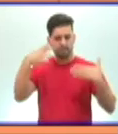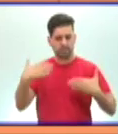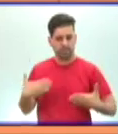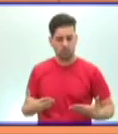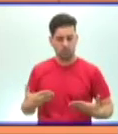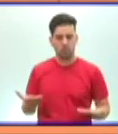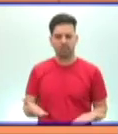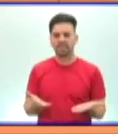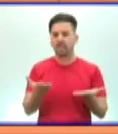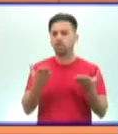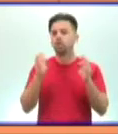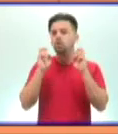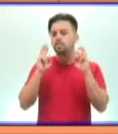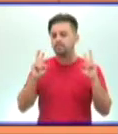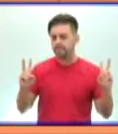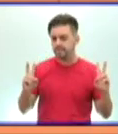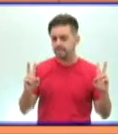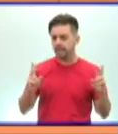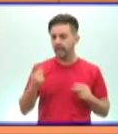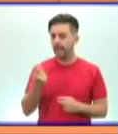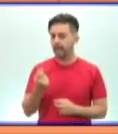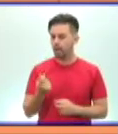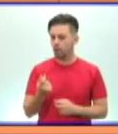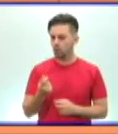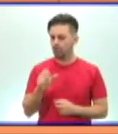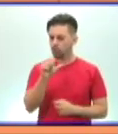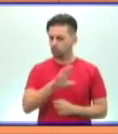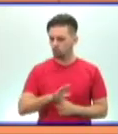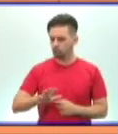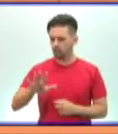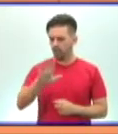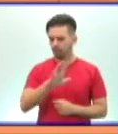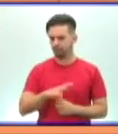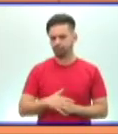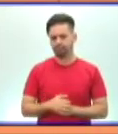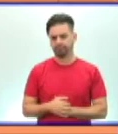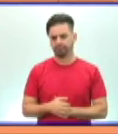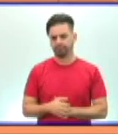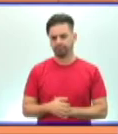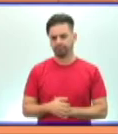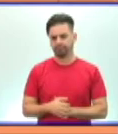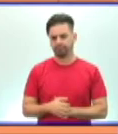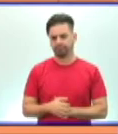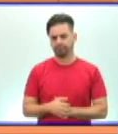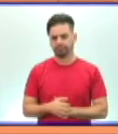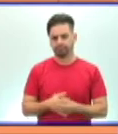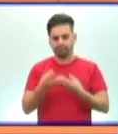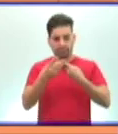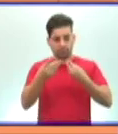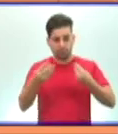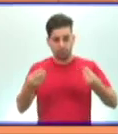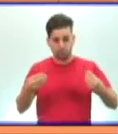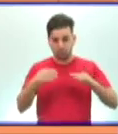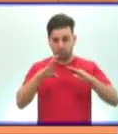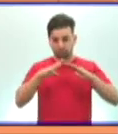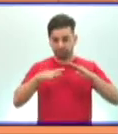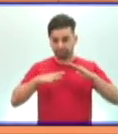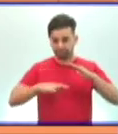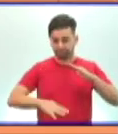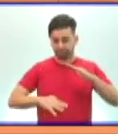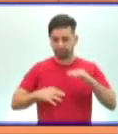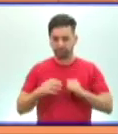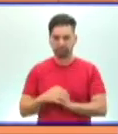eso implica para el desarrollo económico incluso de la sociedad. Fíjense, degradación de los suelos. Si nuestros suelos se